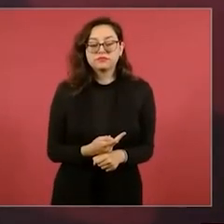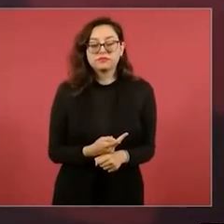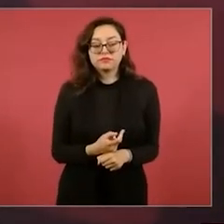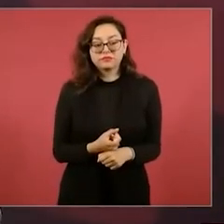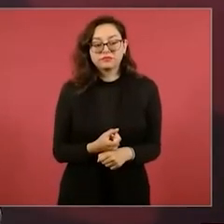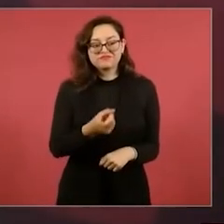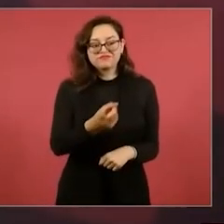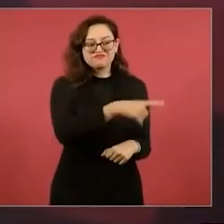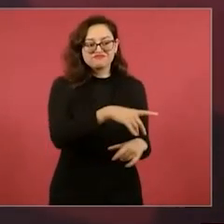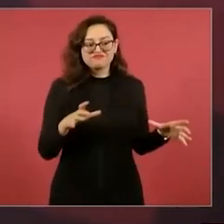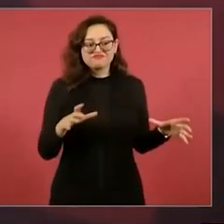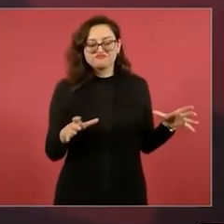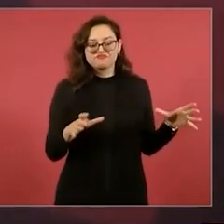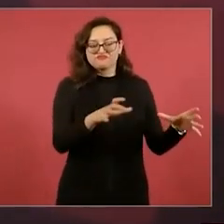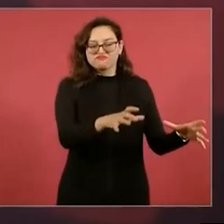corruptos